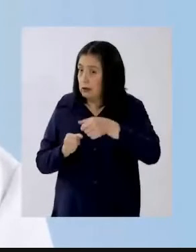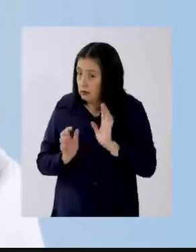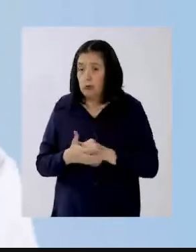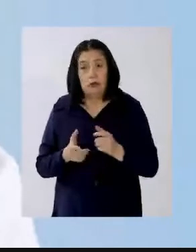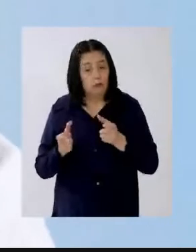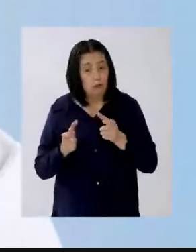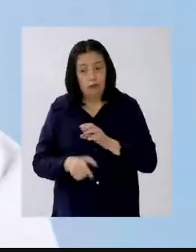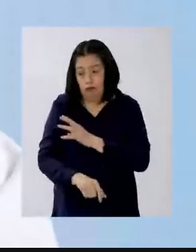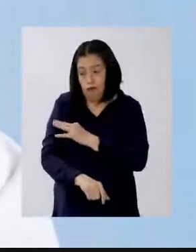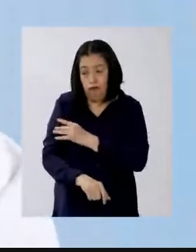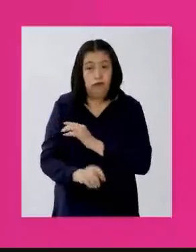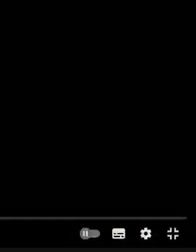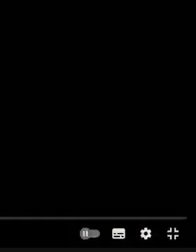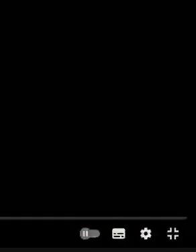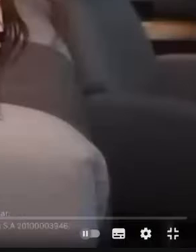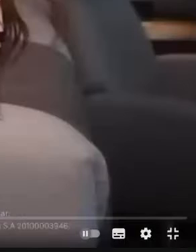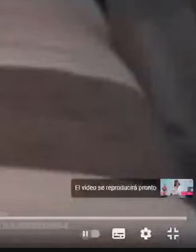controlen tu presión arterial.